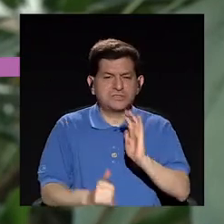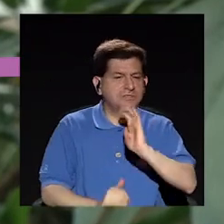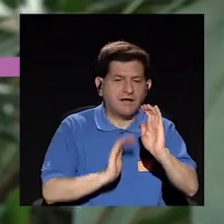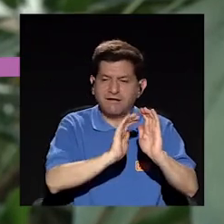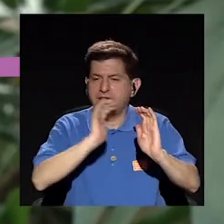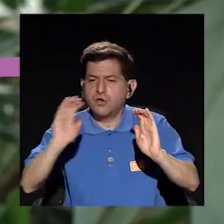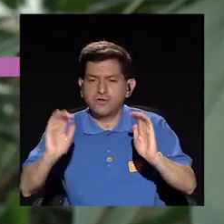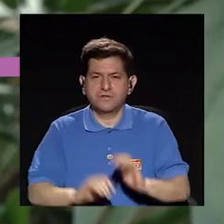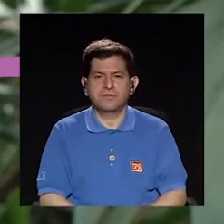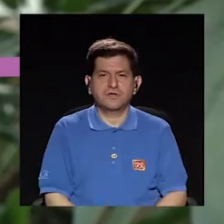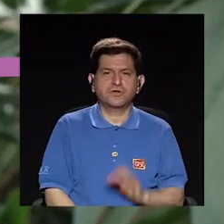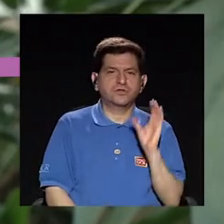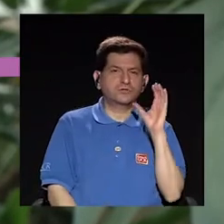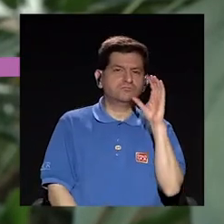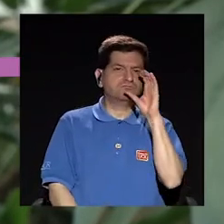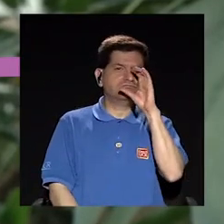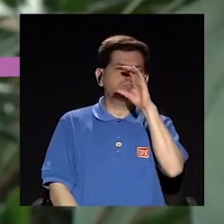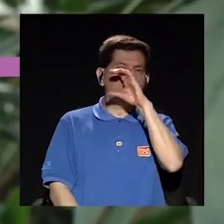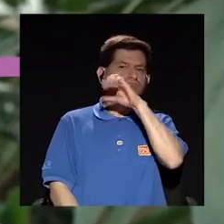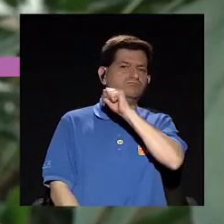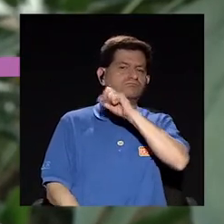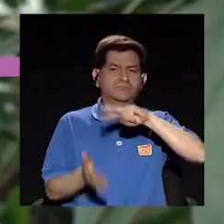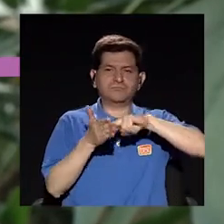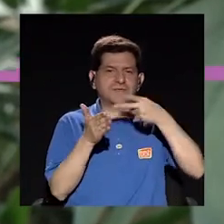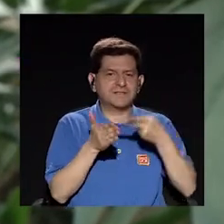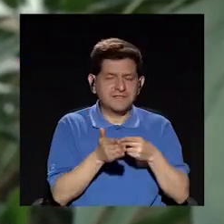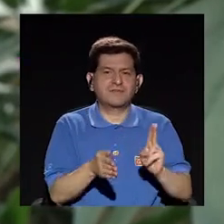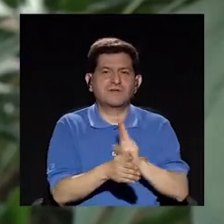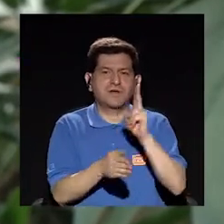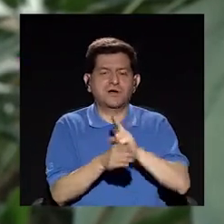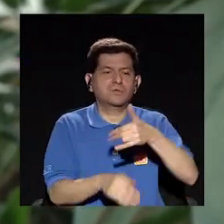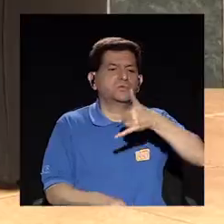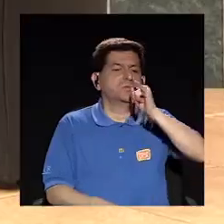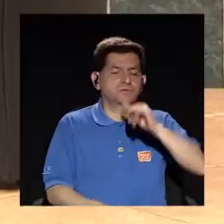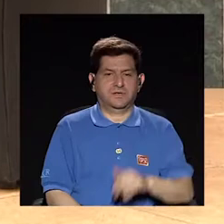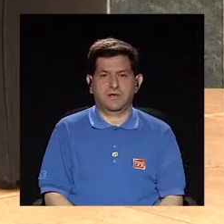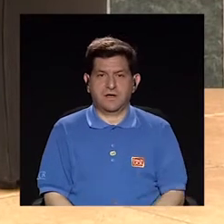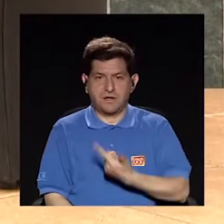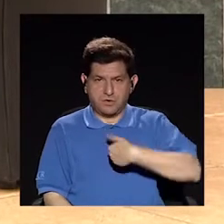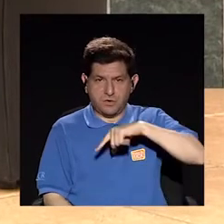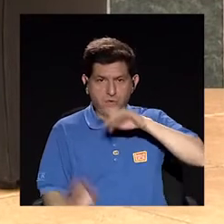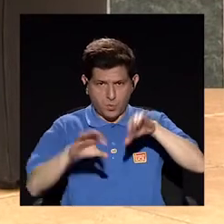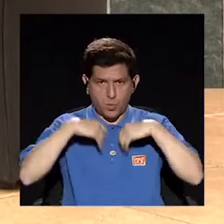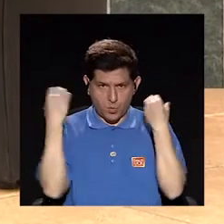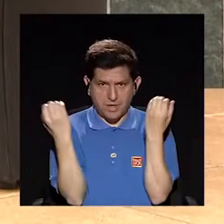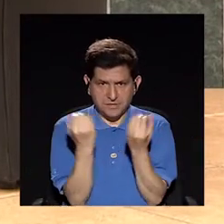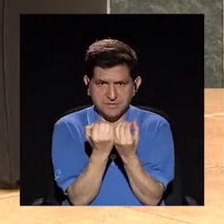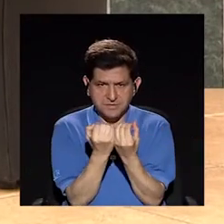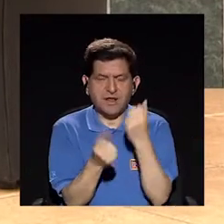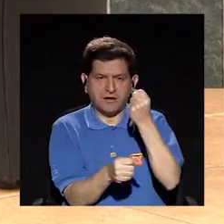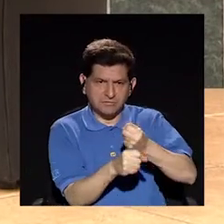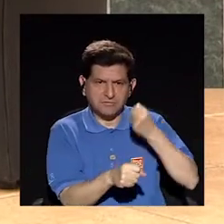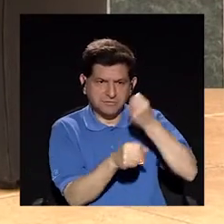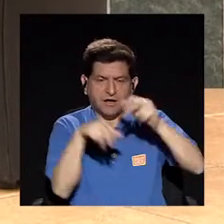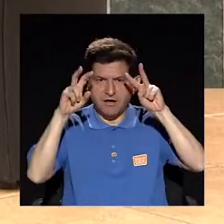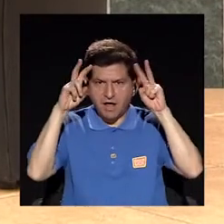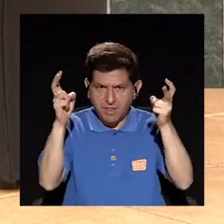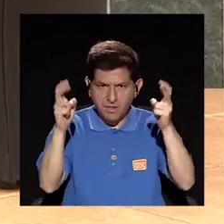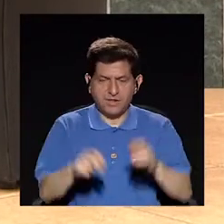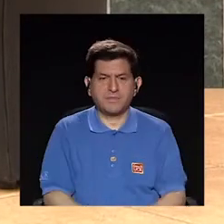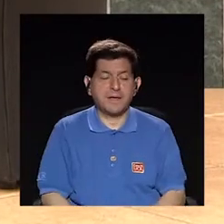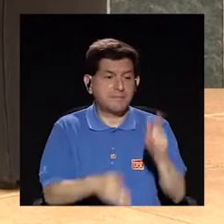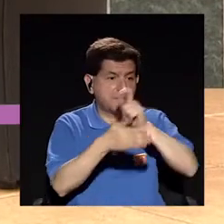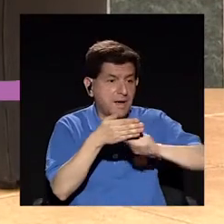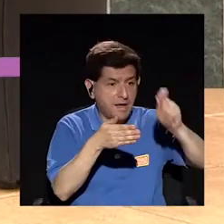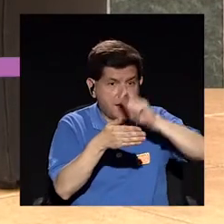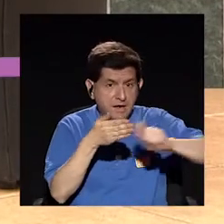ya se comienzan a dar una idea de lo que es el consumo de alcohol. Nosotros como organización estamos trabajando el tema a